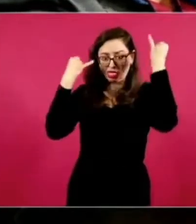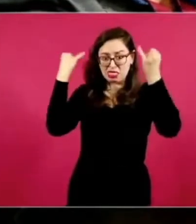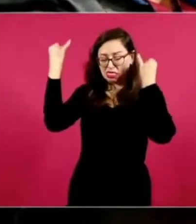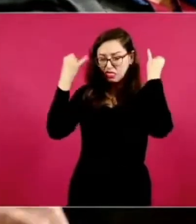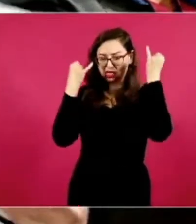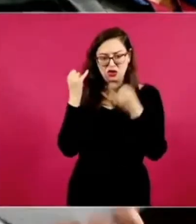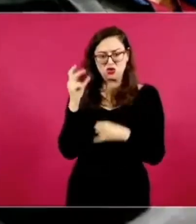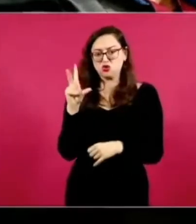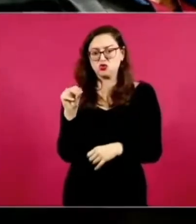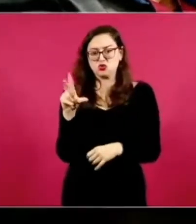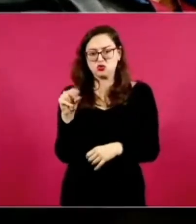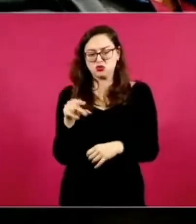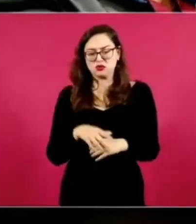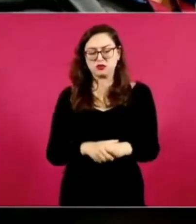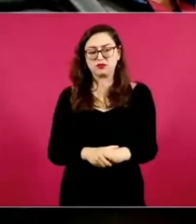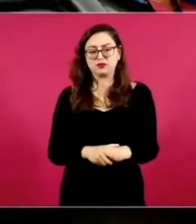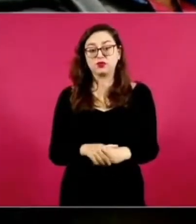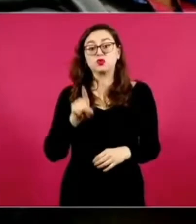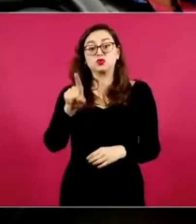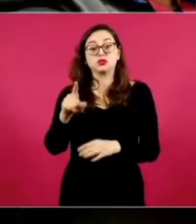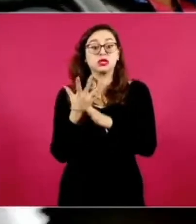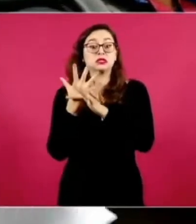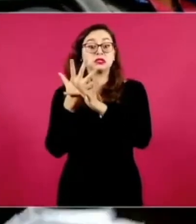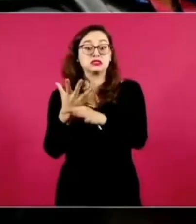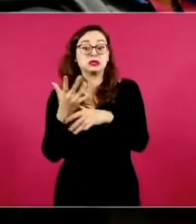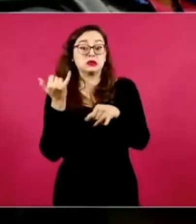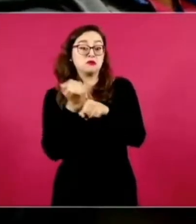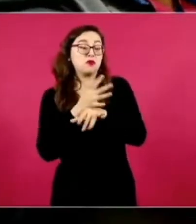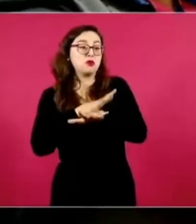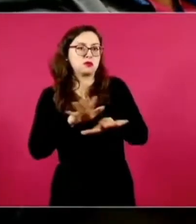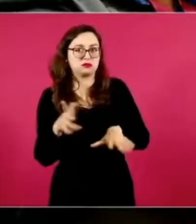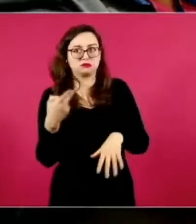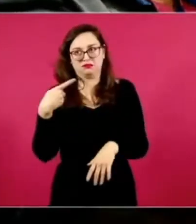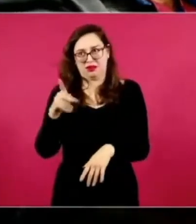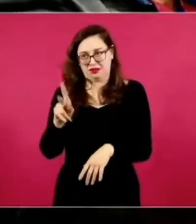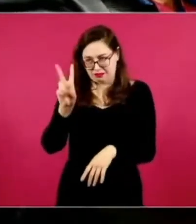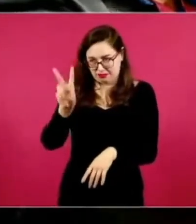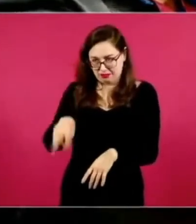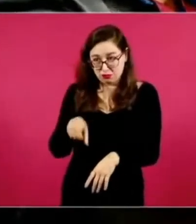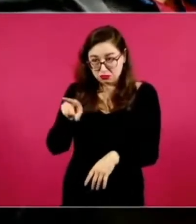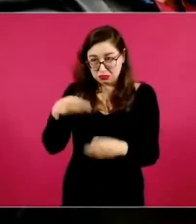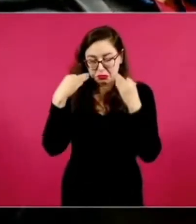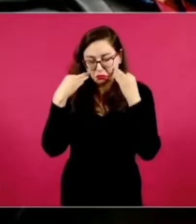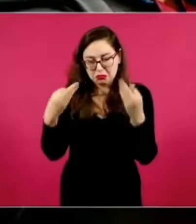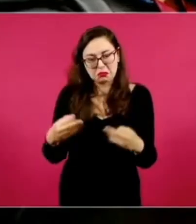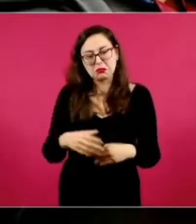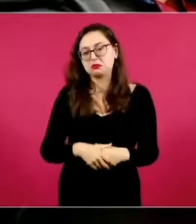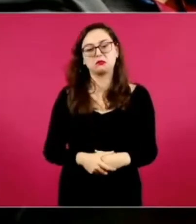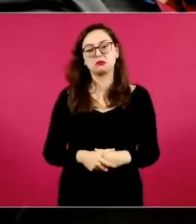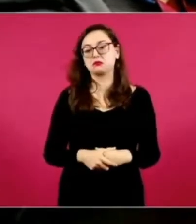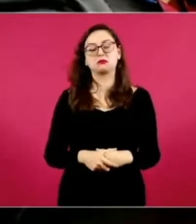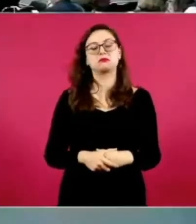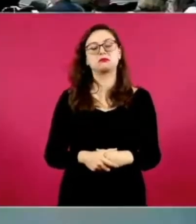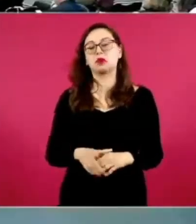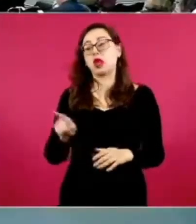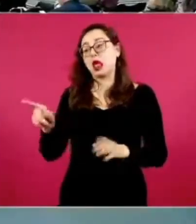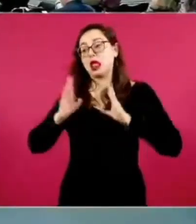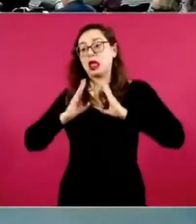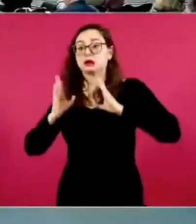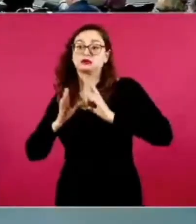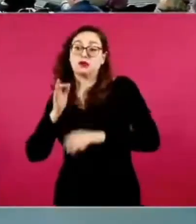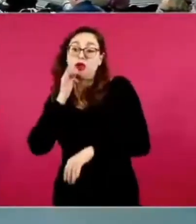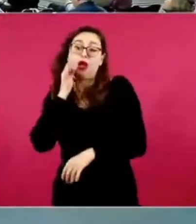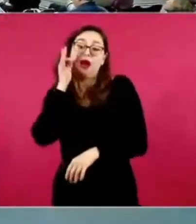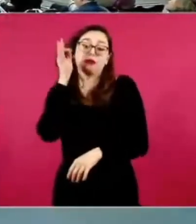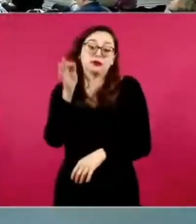Usted dice, no, yo tengo toda la información, es la información que le da el ejército. Yo puedo entender eso, presidente, y que usted